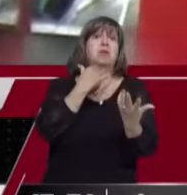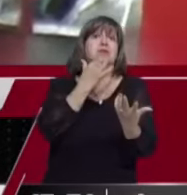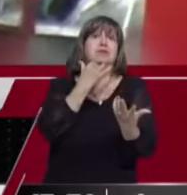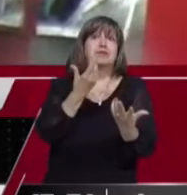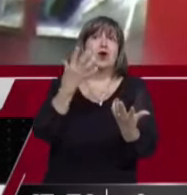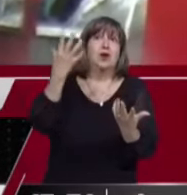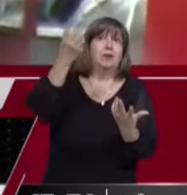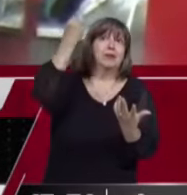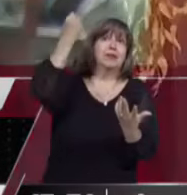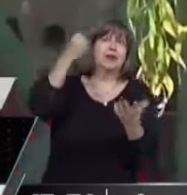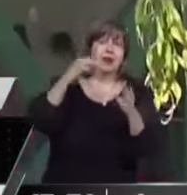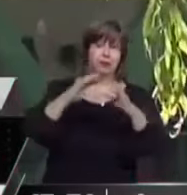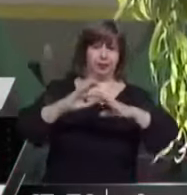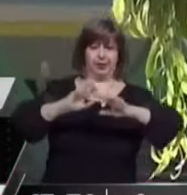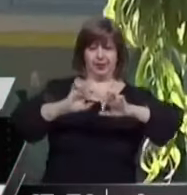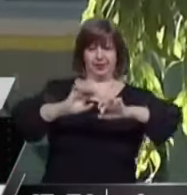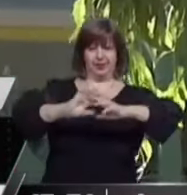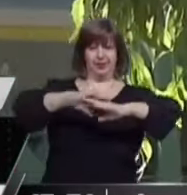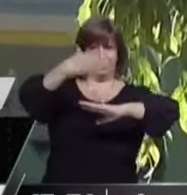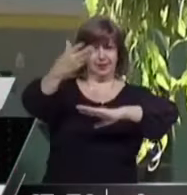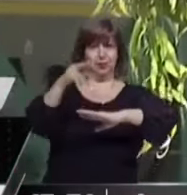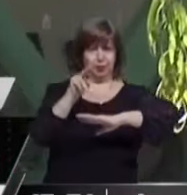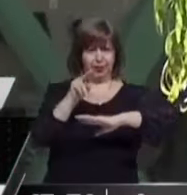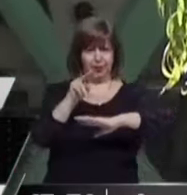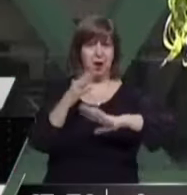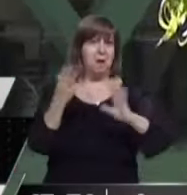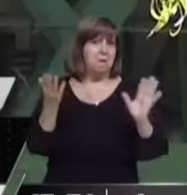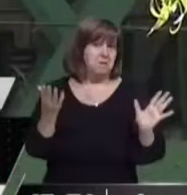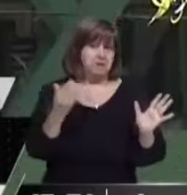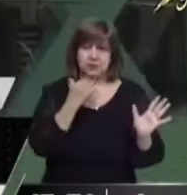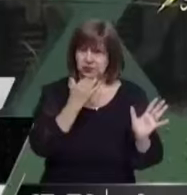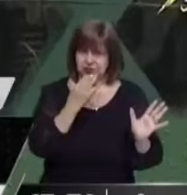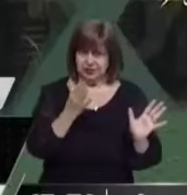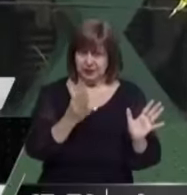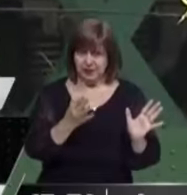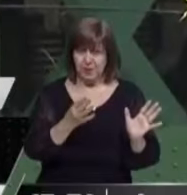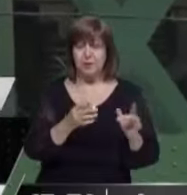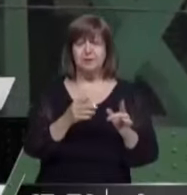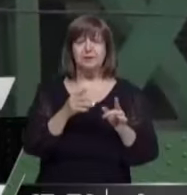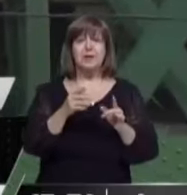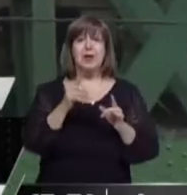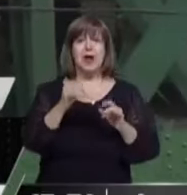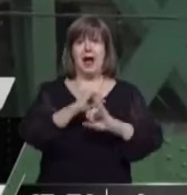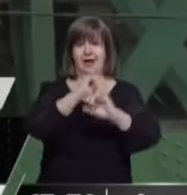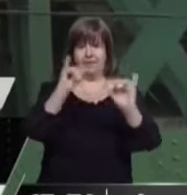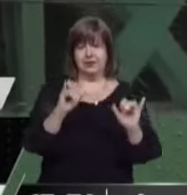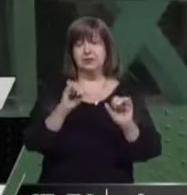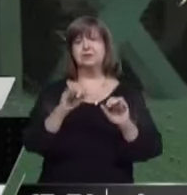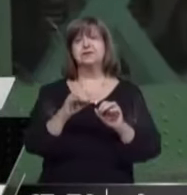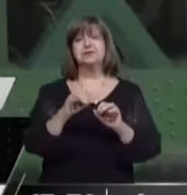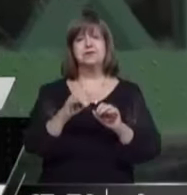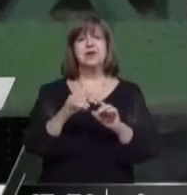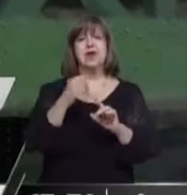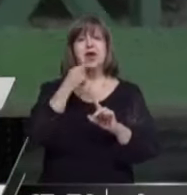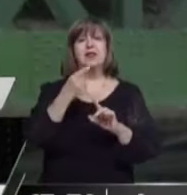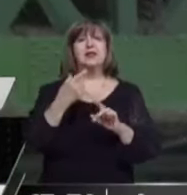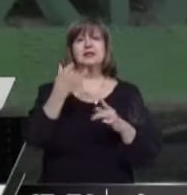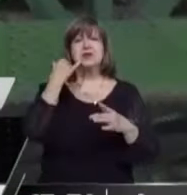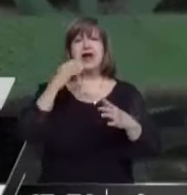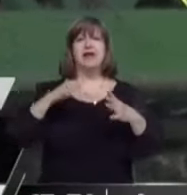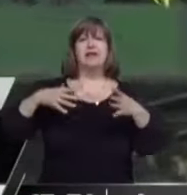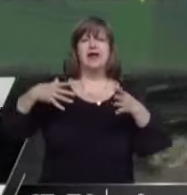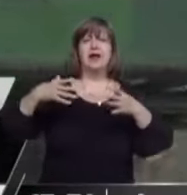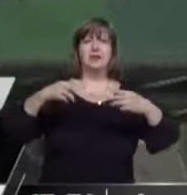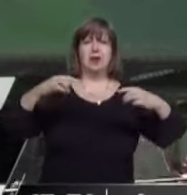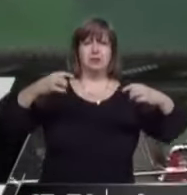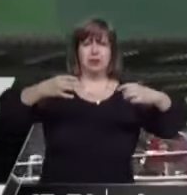en en el próximo rato en las próximas horas lo que sí vamos a aclarar Porque en algún momento se había hablado de descarrilamientos